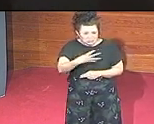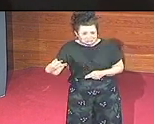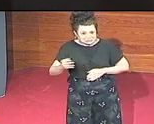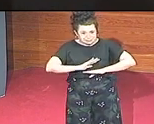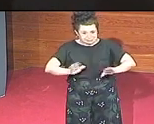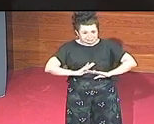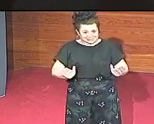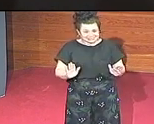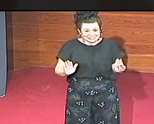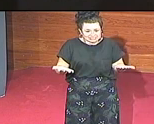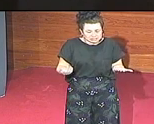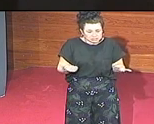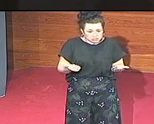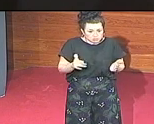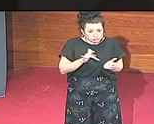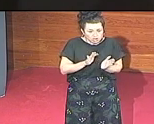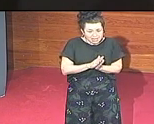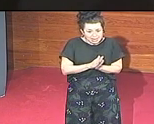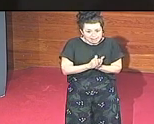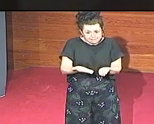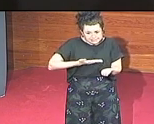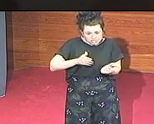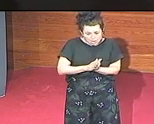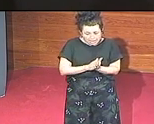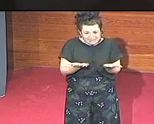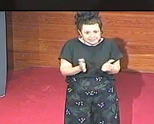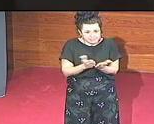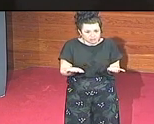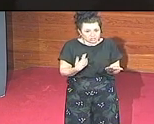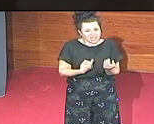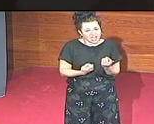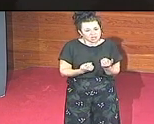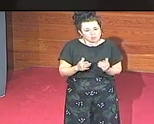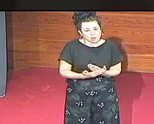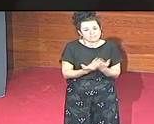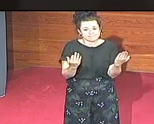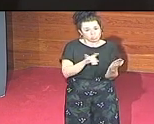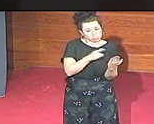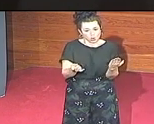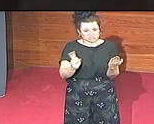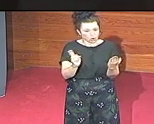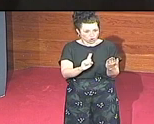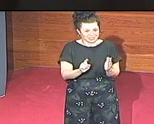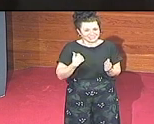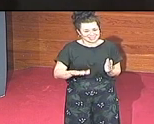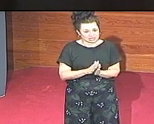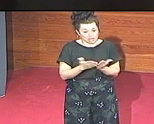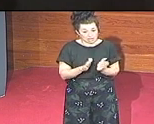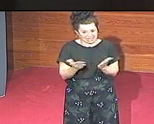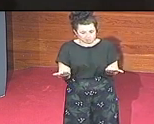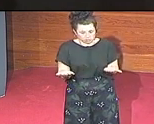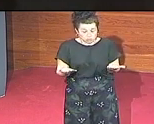y kalb era un libro me pidieron hacer un libro ya no te piden hacer una infografía doble página sino al de un libro temps es más